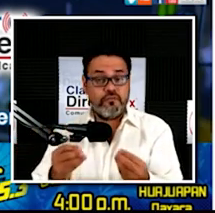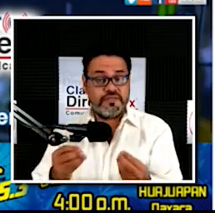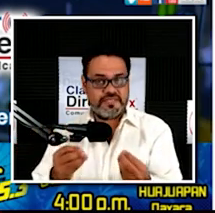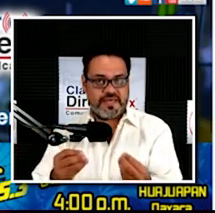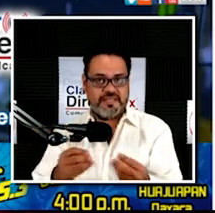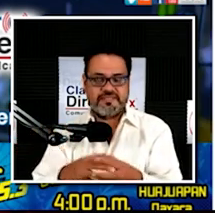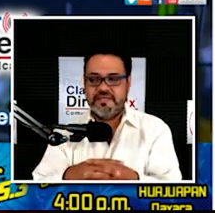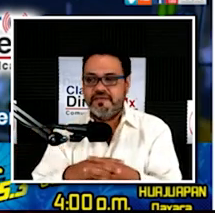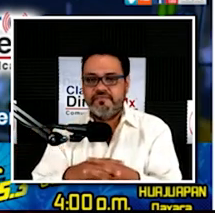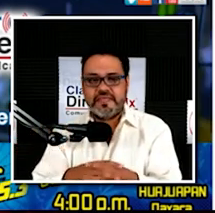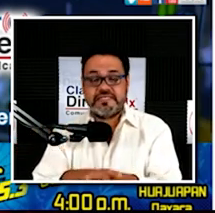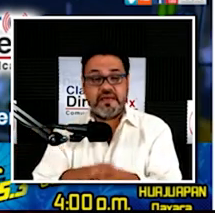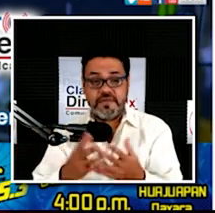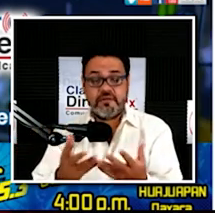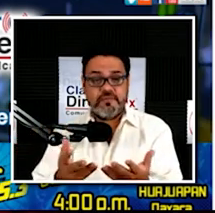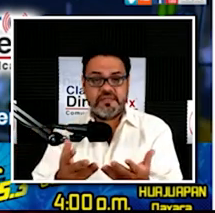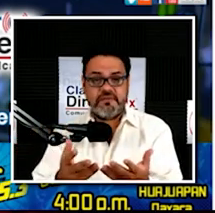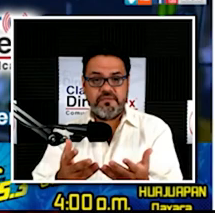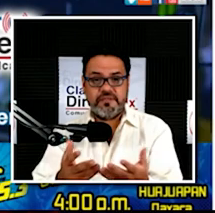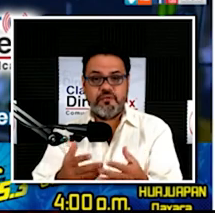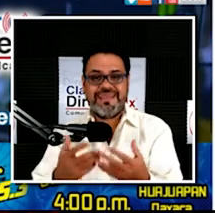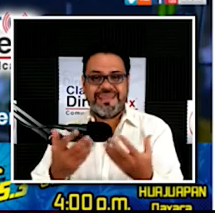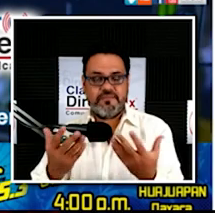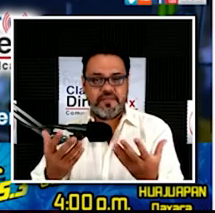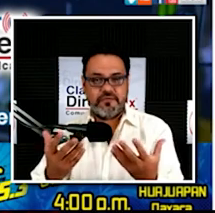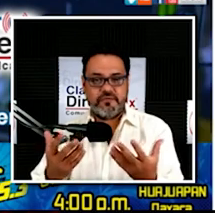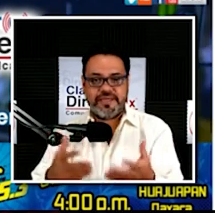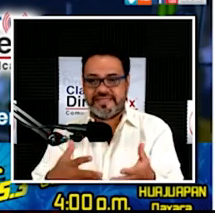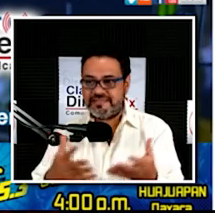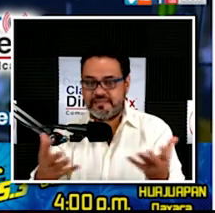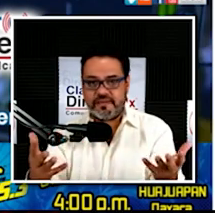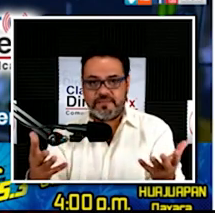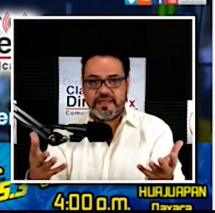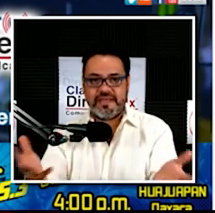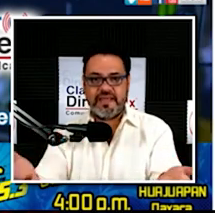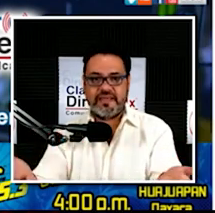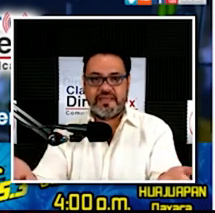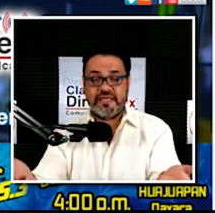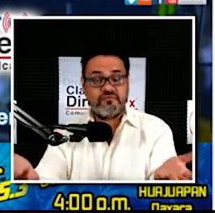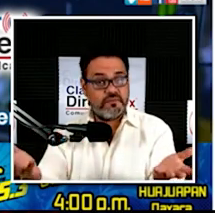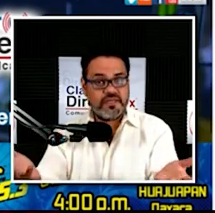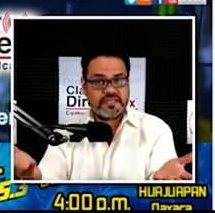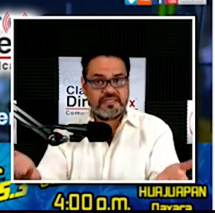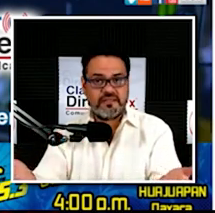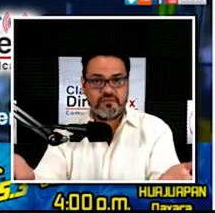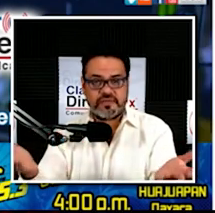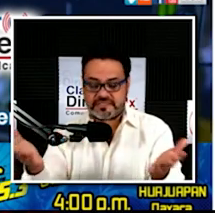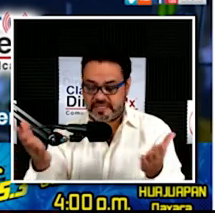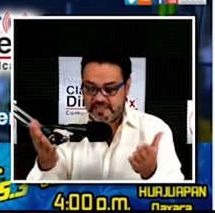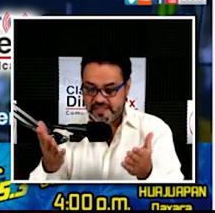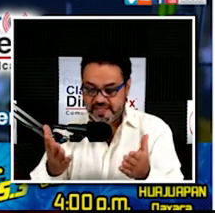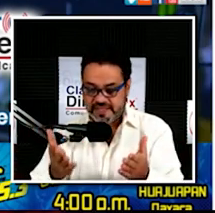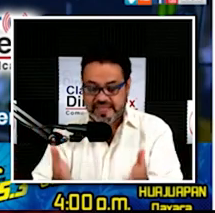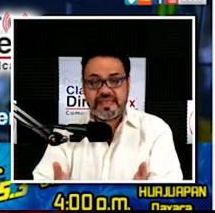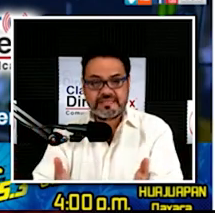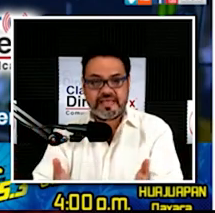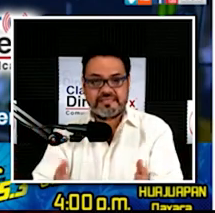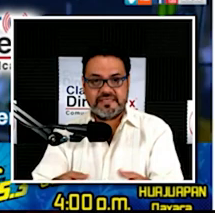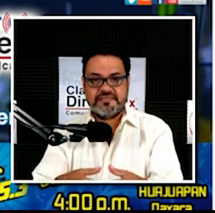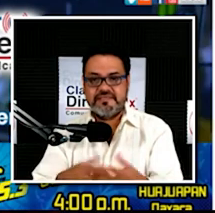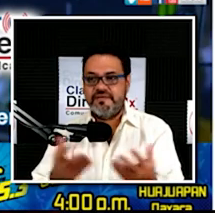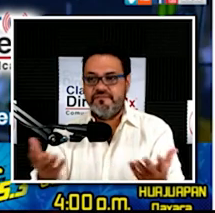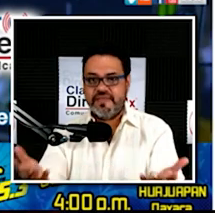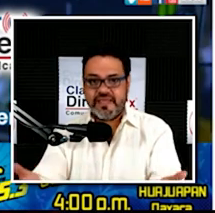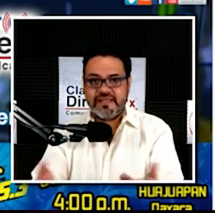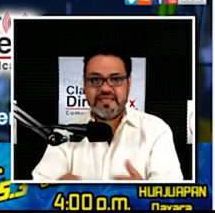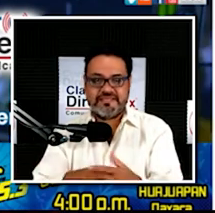extraoficiales, oficiales, es que ha habido lamentablemente un incremento en esta etapa en la que las familias han tenido que estar en las